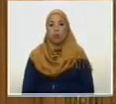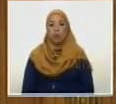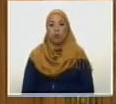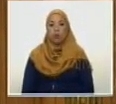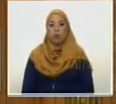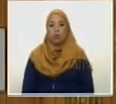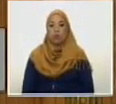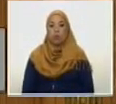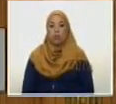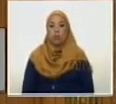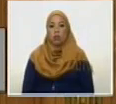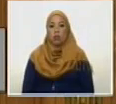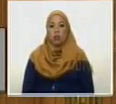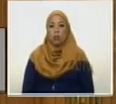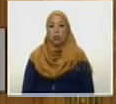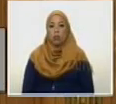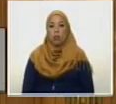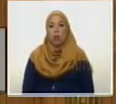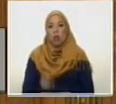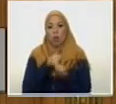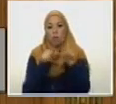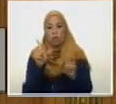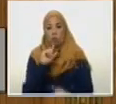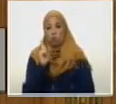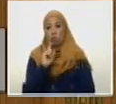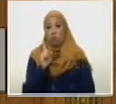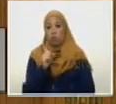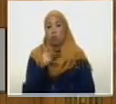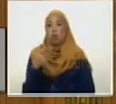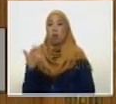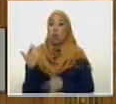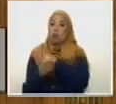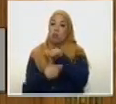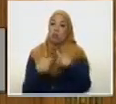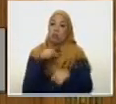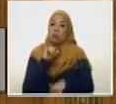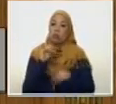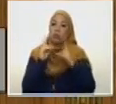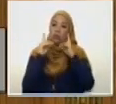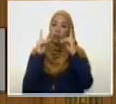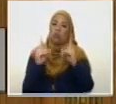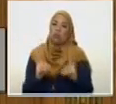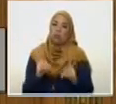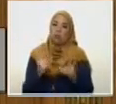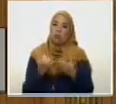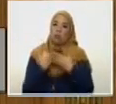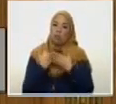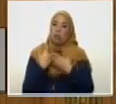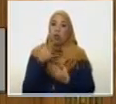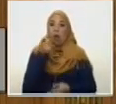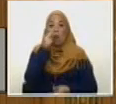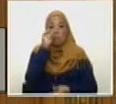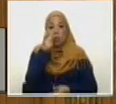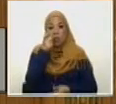Pero no podemos menospreciar esos intentos, y por eso decía, hay que seguir